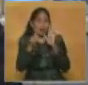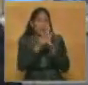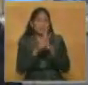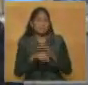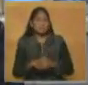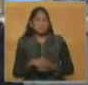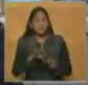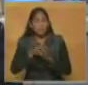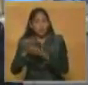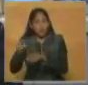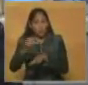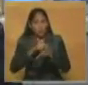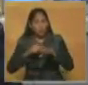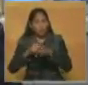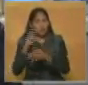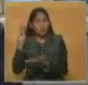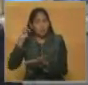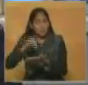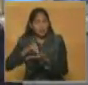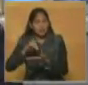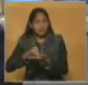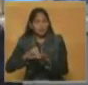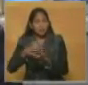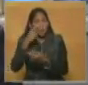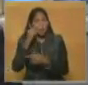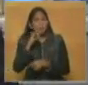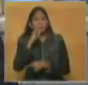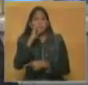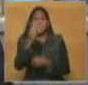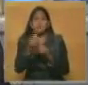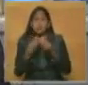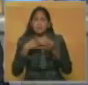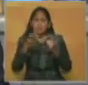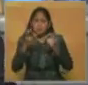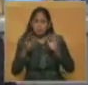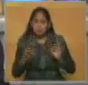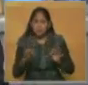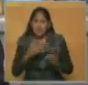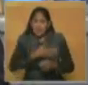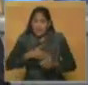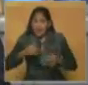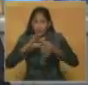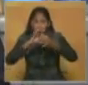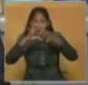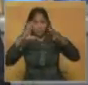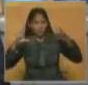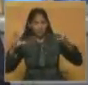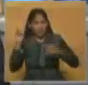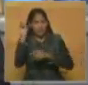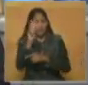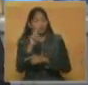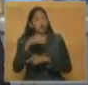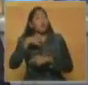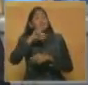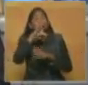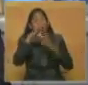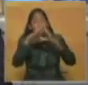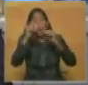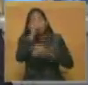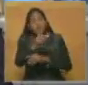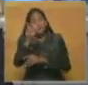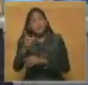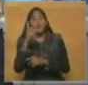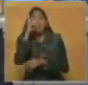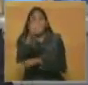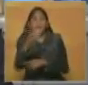El gobernador del estado Miranda, Enrique Capriles Radonsky, aseguró que, aunque se pretenda dividir al país, todos deben unirse como un solo pueblo en